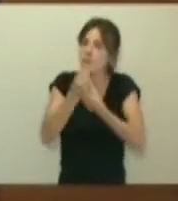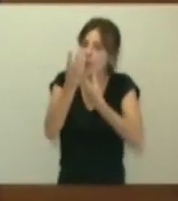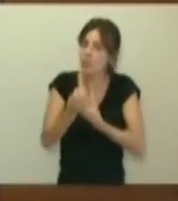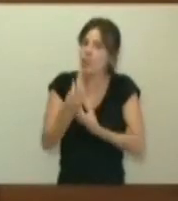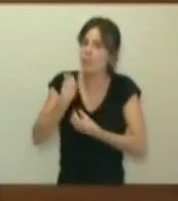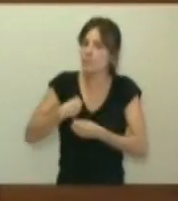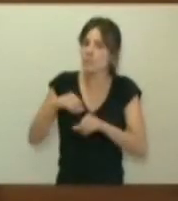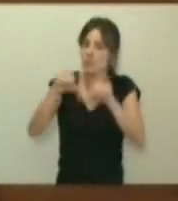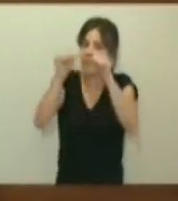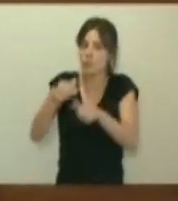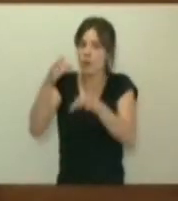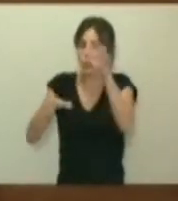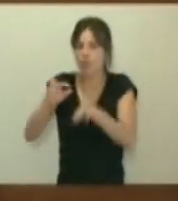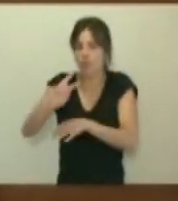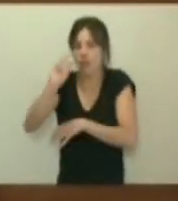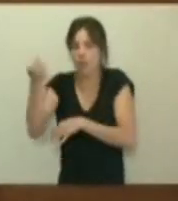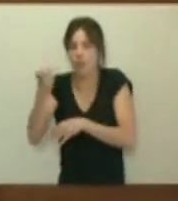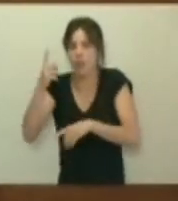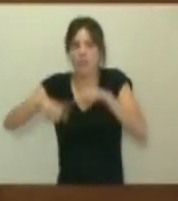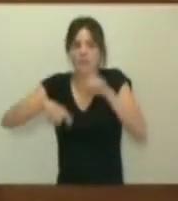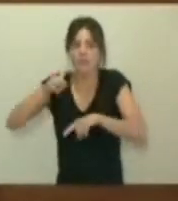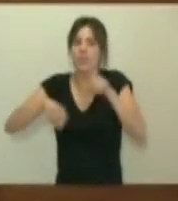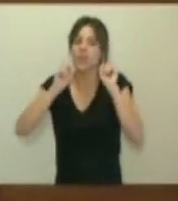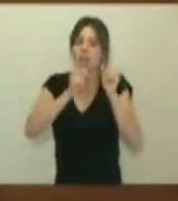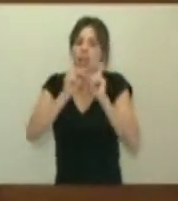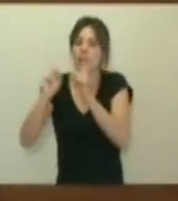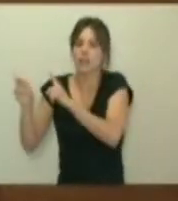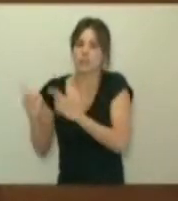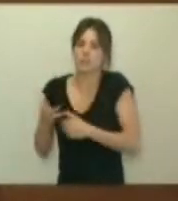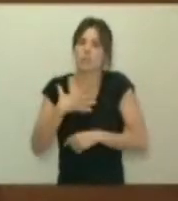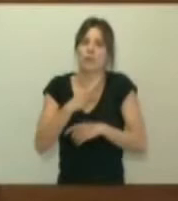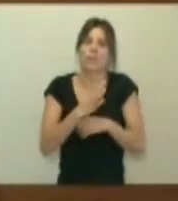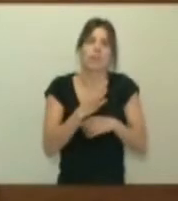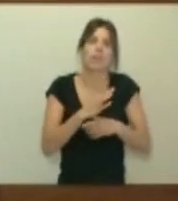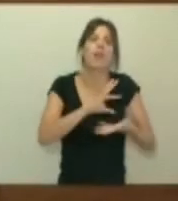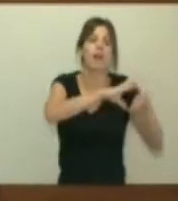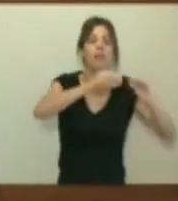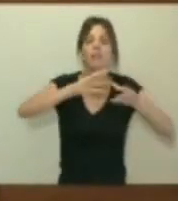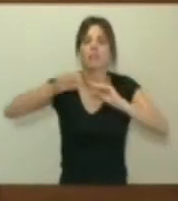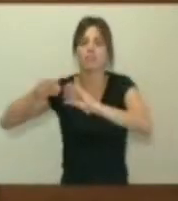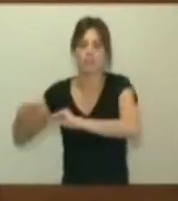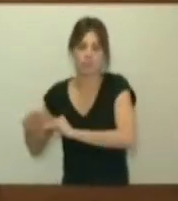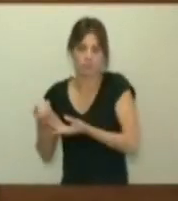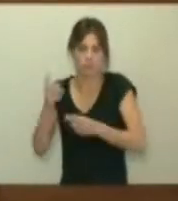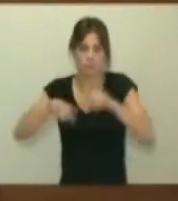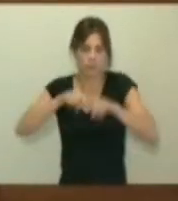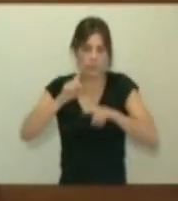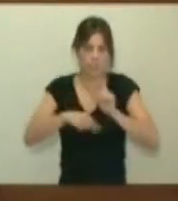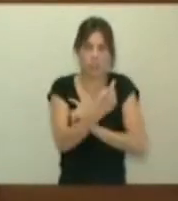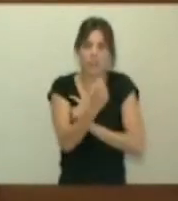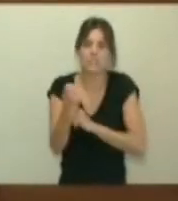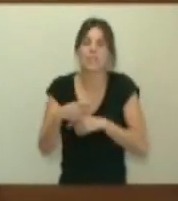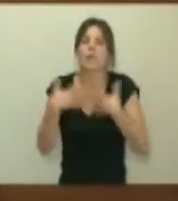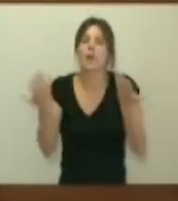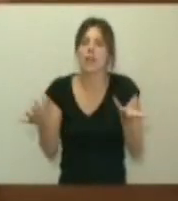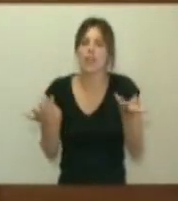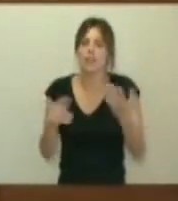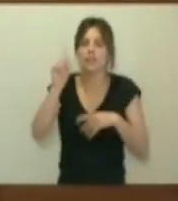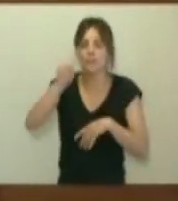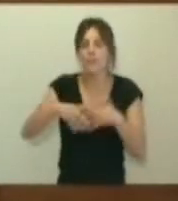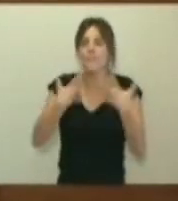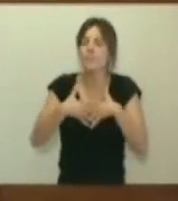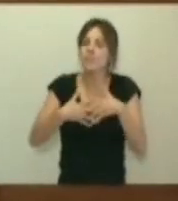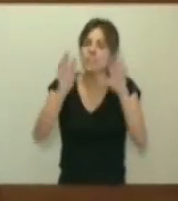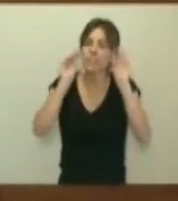forma jurídica en aquellos casos en que se considere que es la más apropiada para la tarea o para la iniciativa que se pretende desarrollar. En cuanto a las funciones de